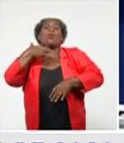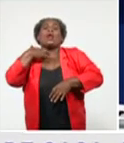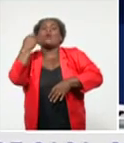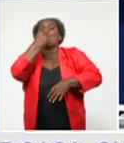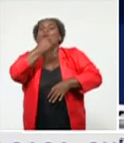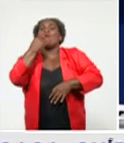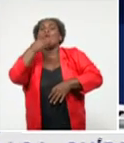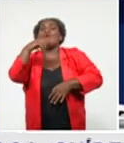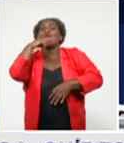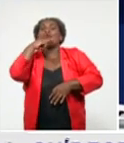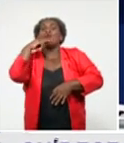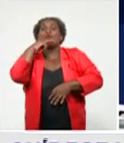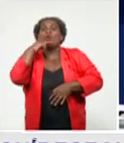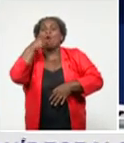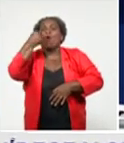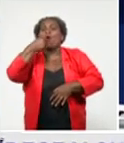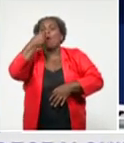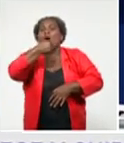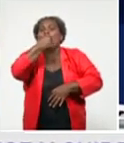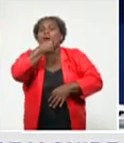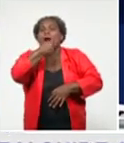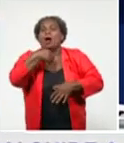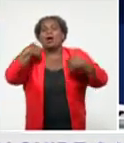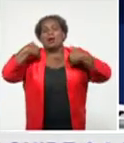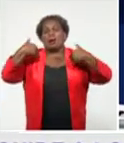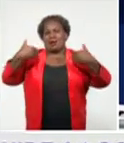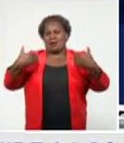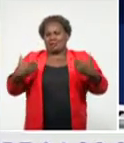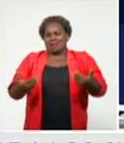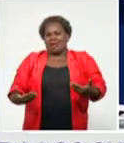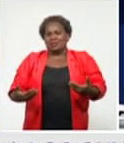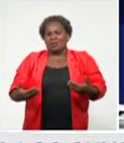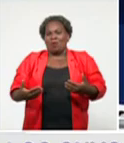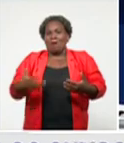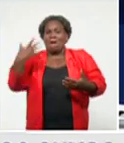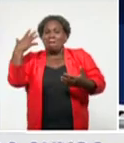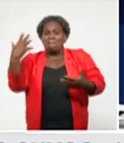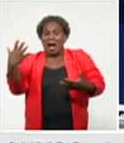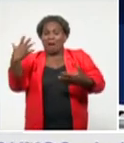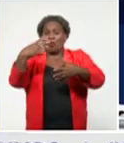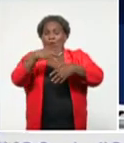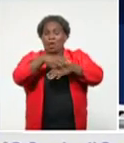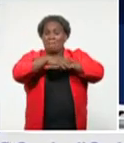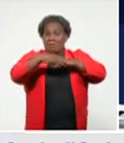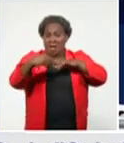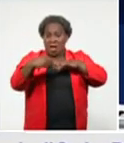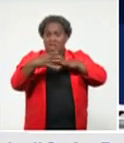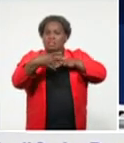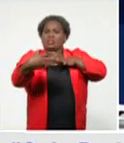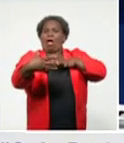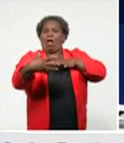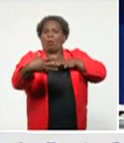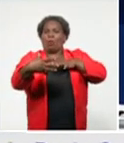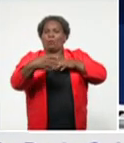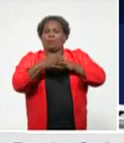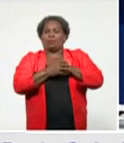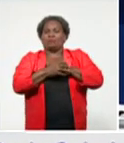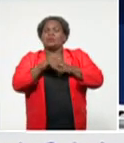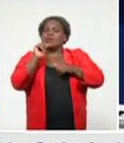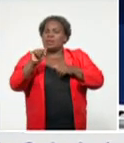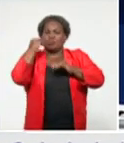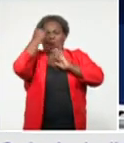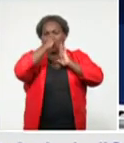secos y agrietados, mucho cansancio e hinchazón de manos y pies. Esto es prácticamente lo